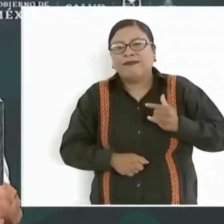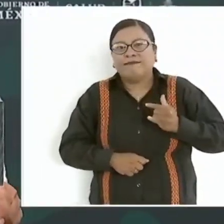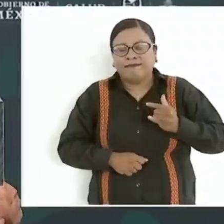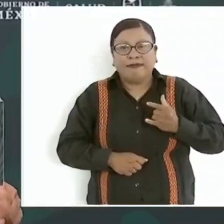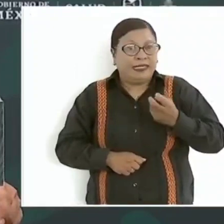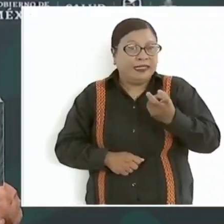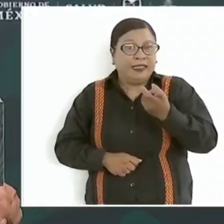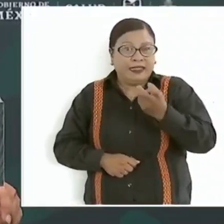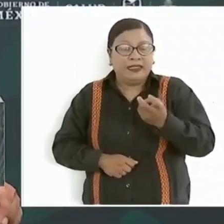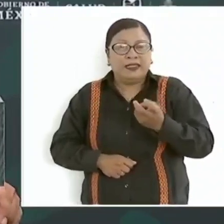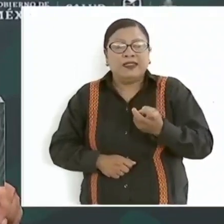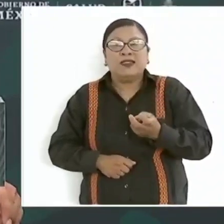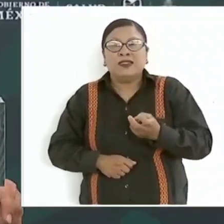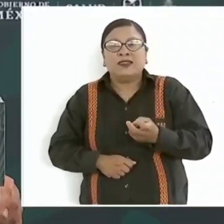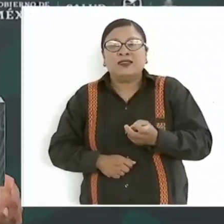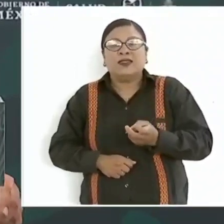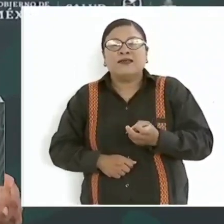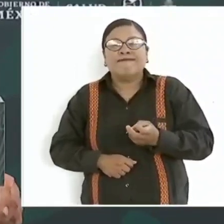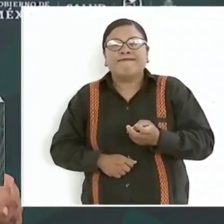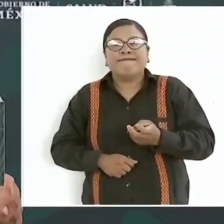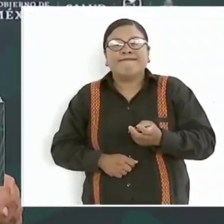qué? No hay que tenerle